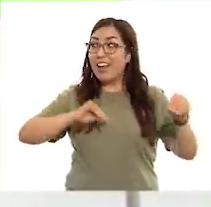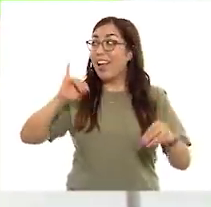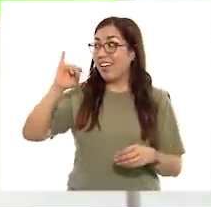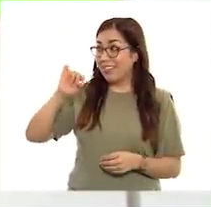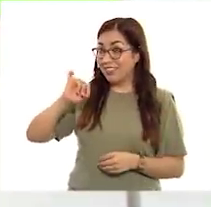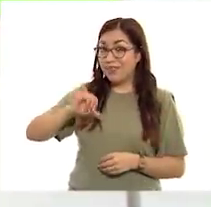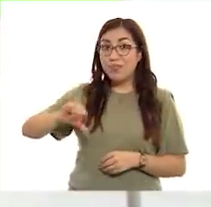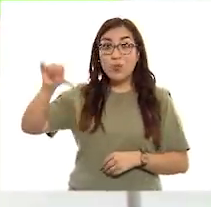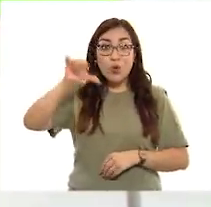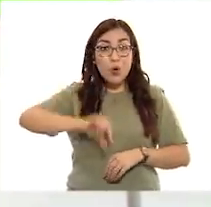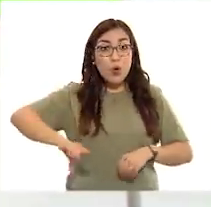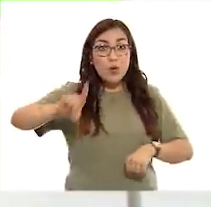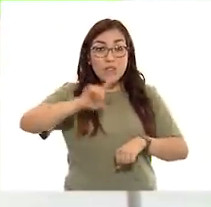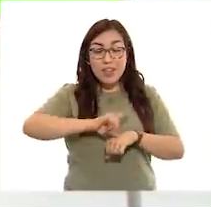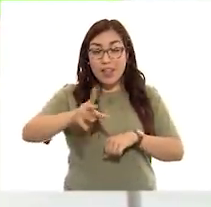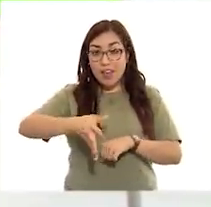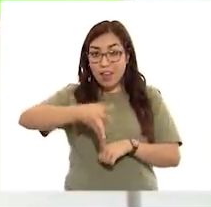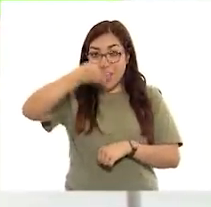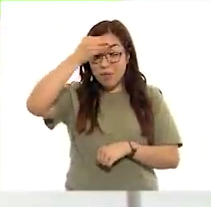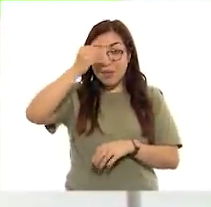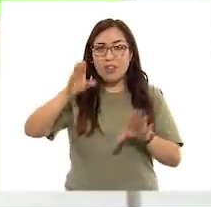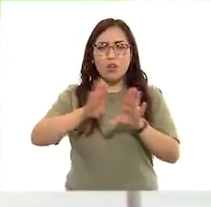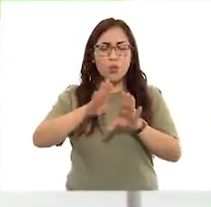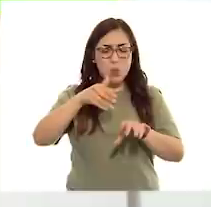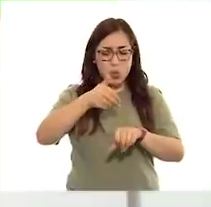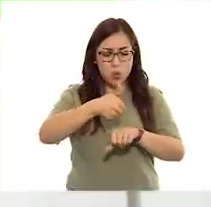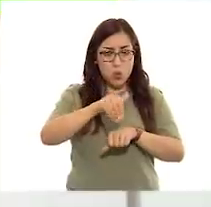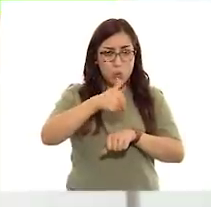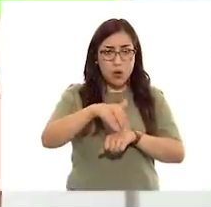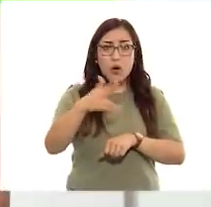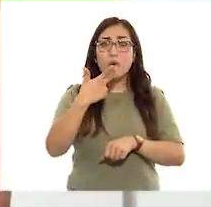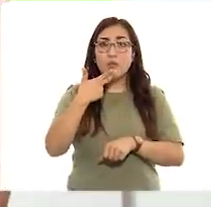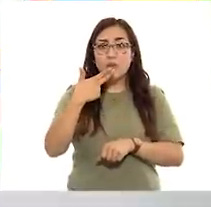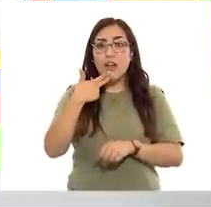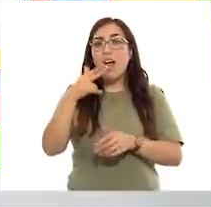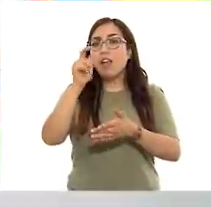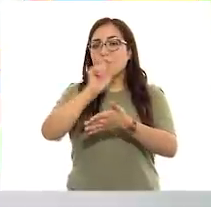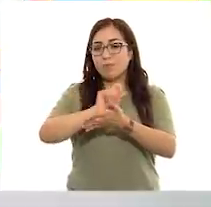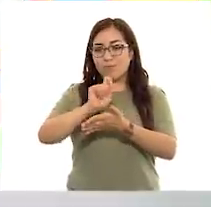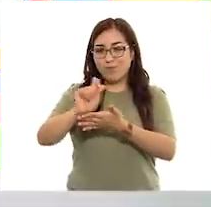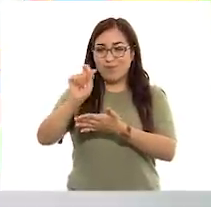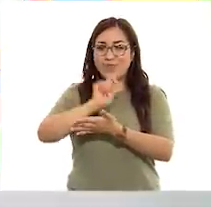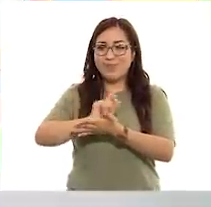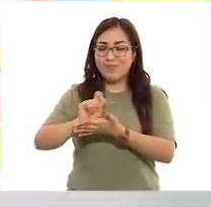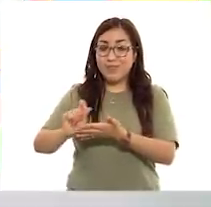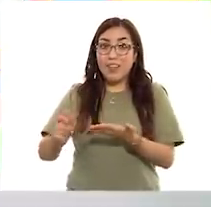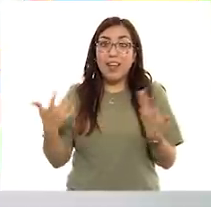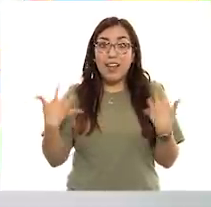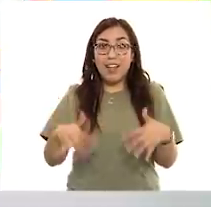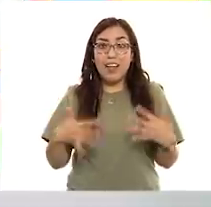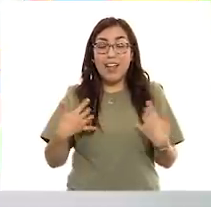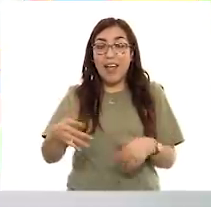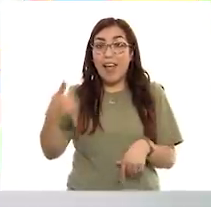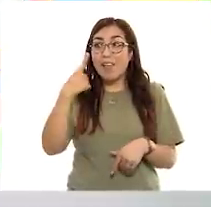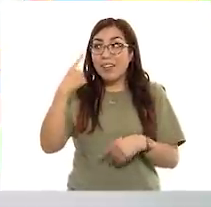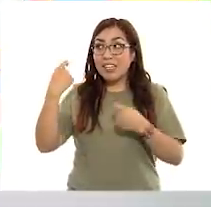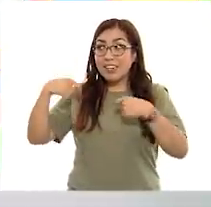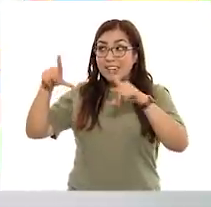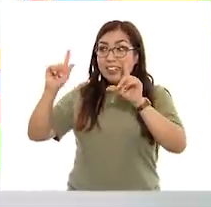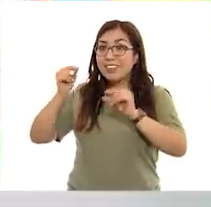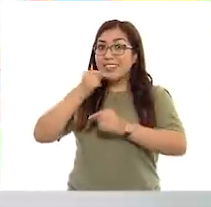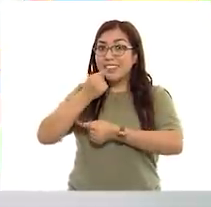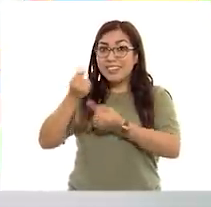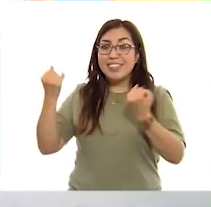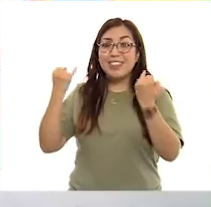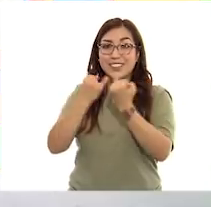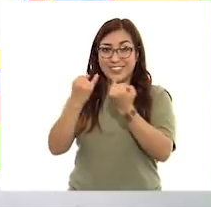hoy aprenderemos a comunicar cantidades de manera escrita. ¿Qué les parece si vemos a niñas y niños que también se movieron